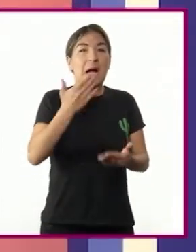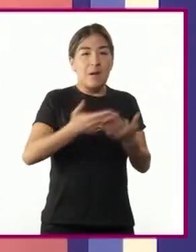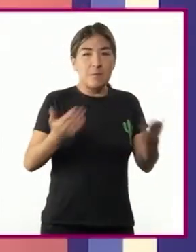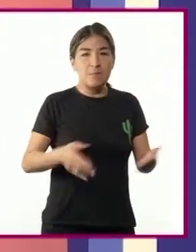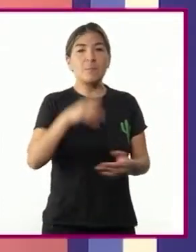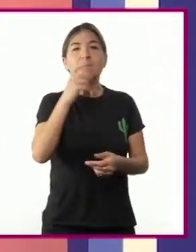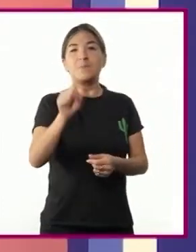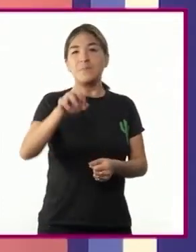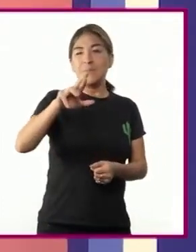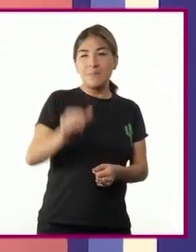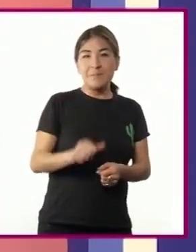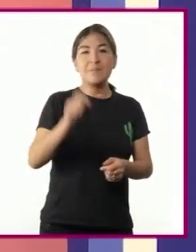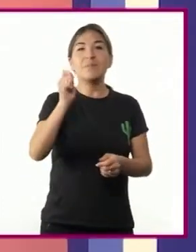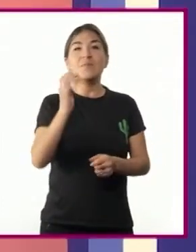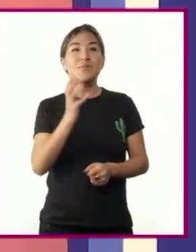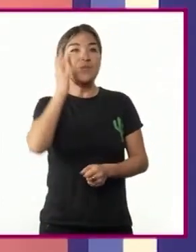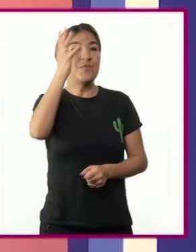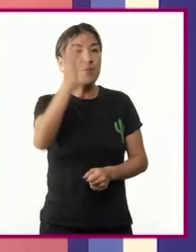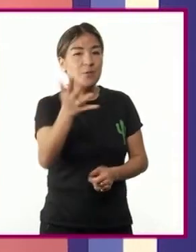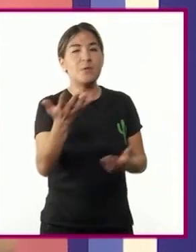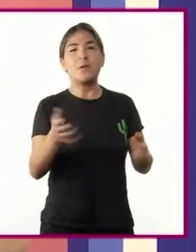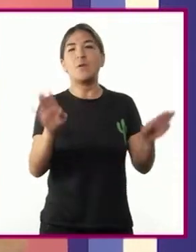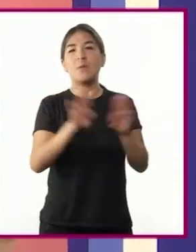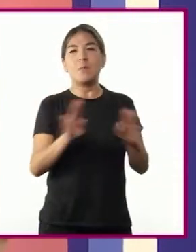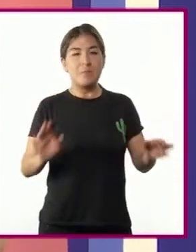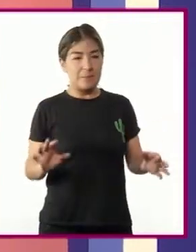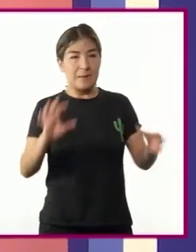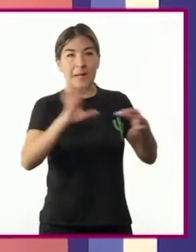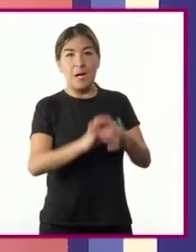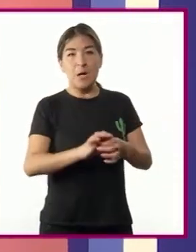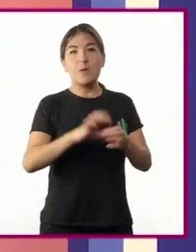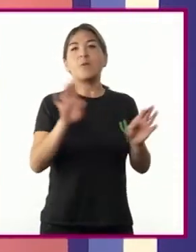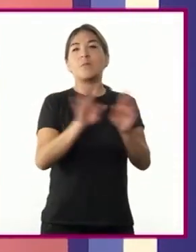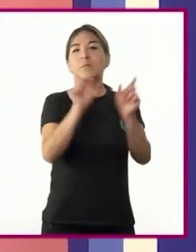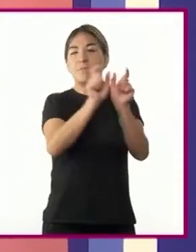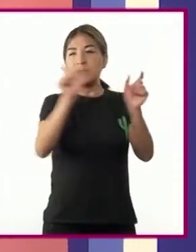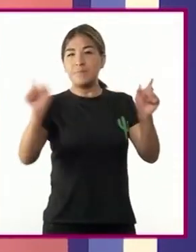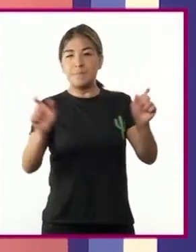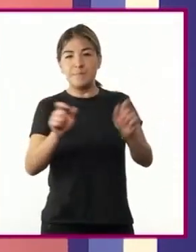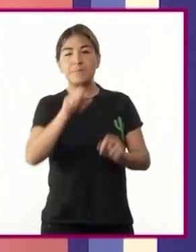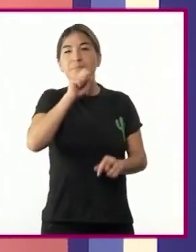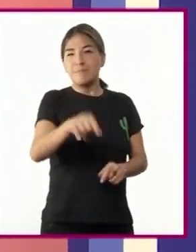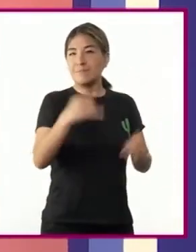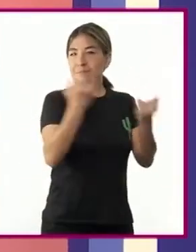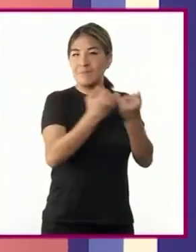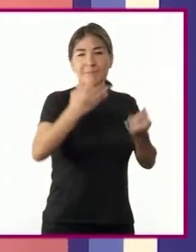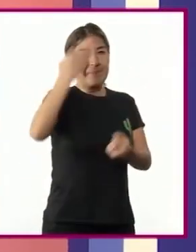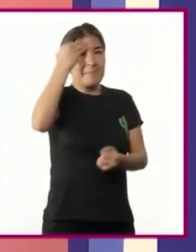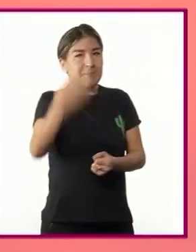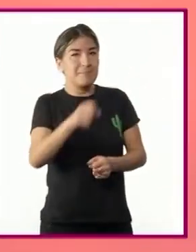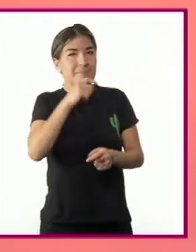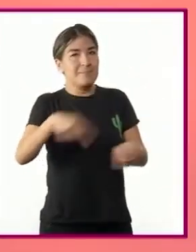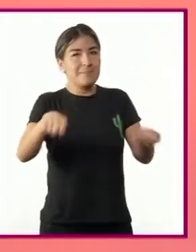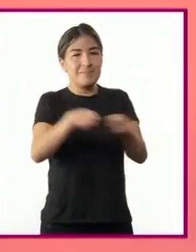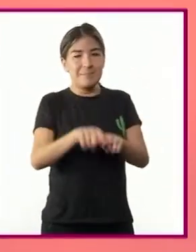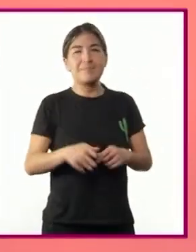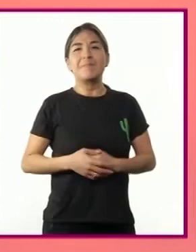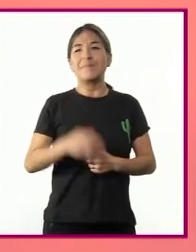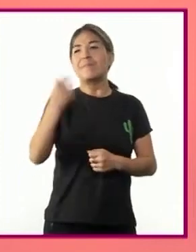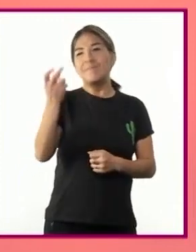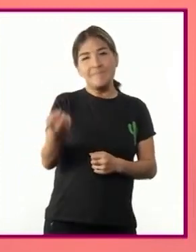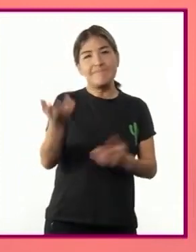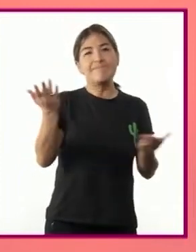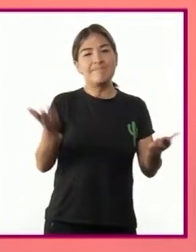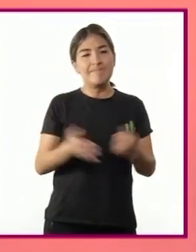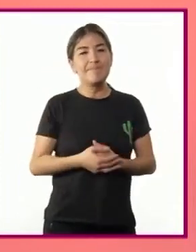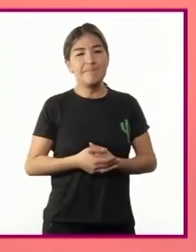que están relacionadas, es decir, que son oraciones compuestas, tienen que ir, yo creo, en el mismo tiempo, ¿no?